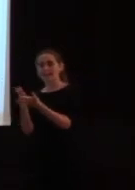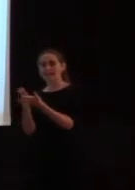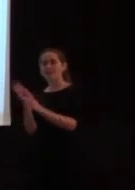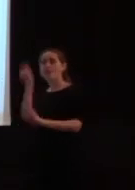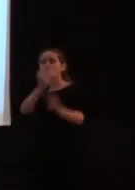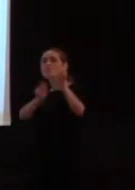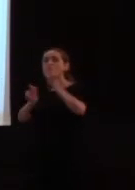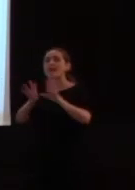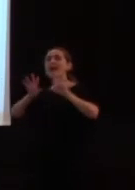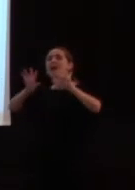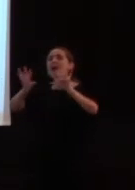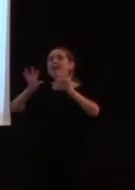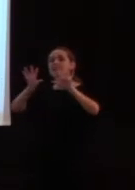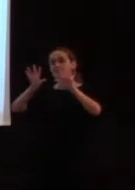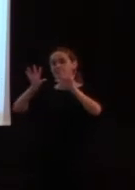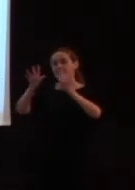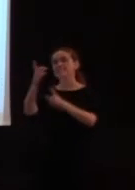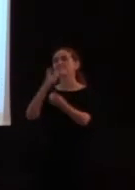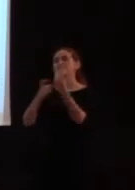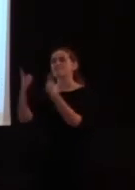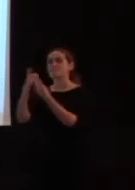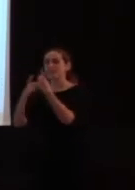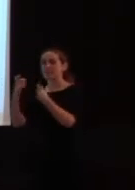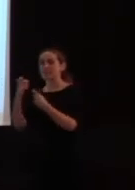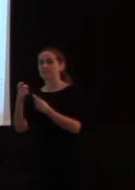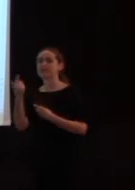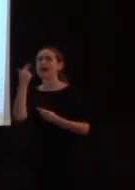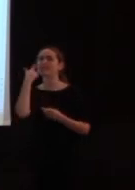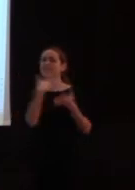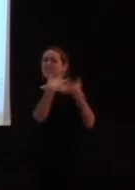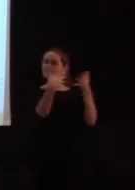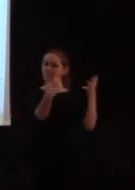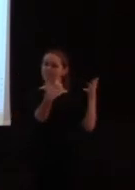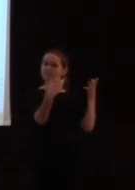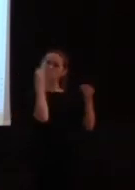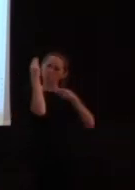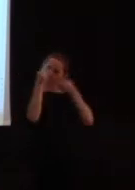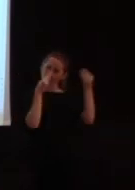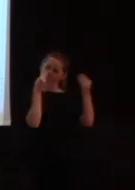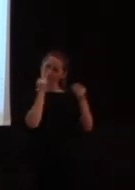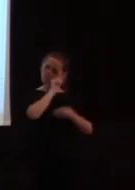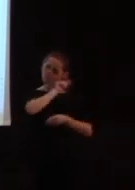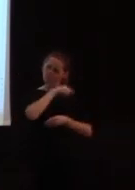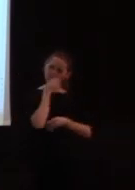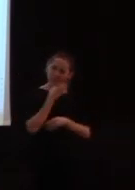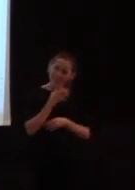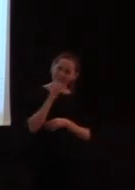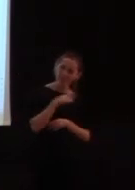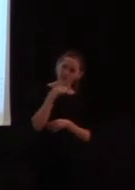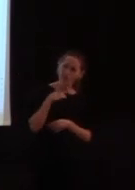¿Me explico? Entonces van y dicen, oye, ¿dirías que esta frase tiene que ver un punto y coma o no? ¿Y por qué?